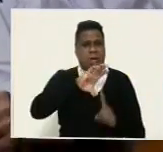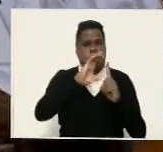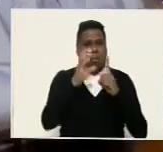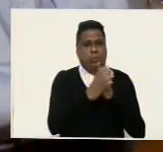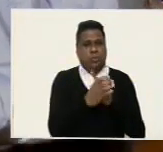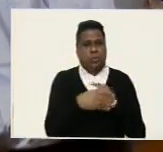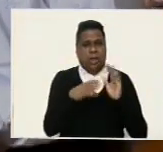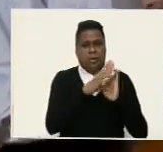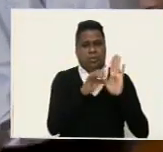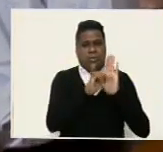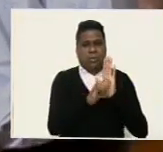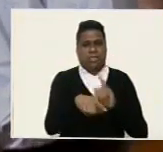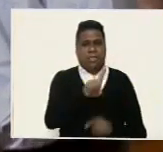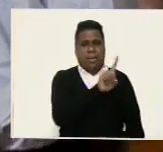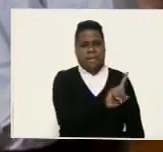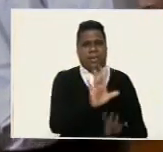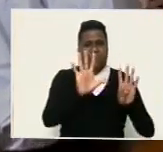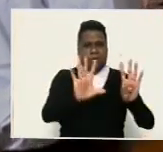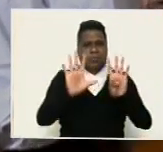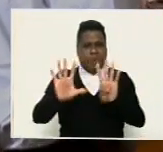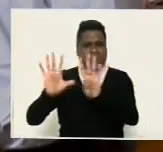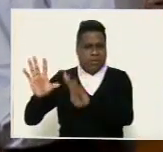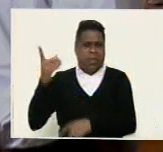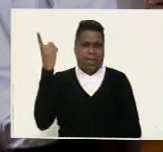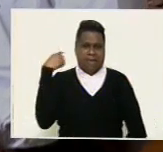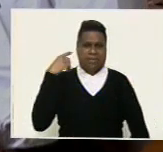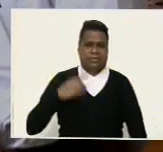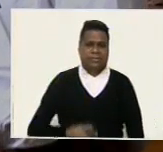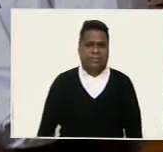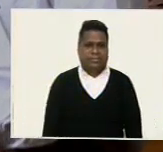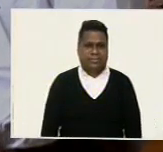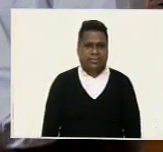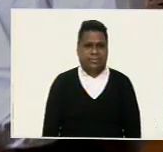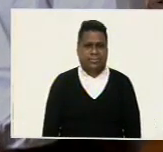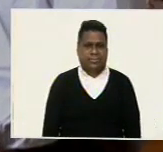Constituyente del 99. Fui constituyente del 99.